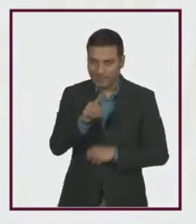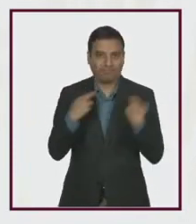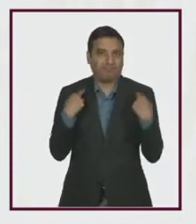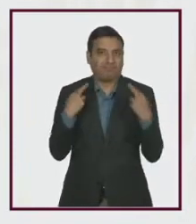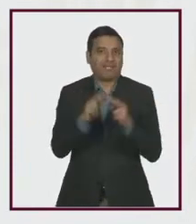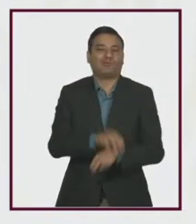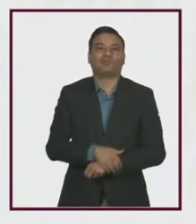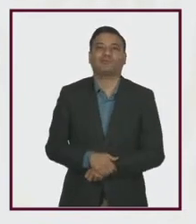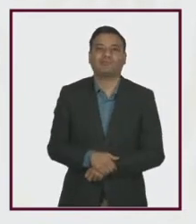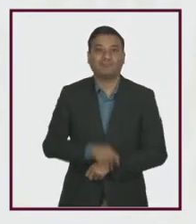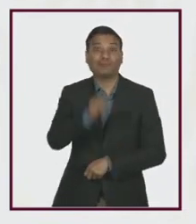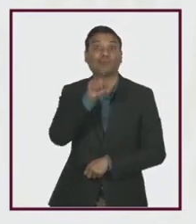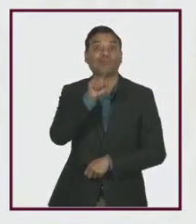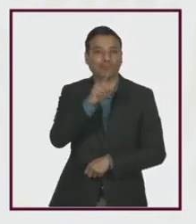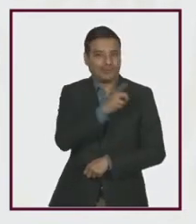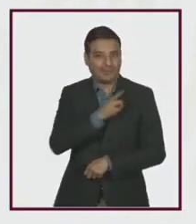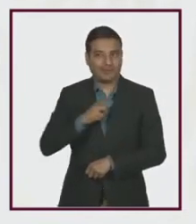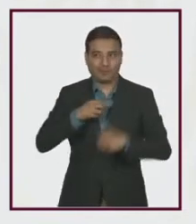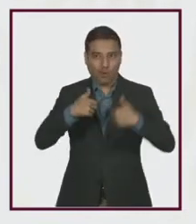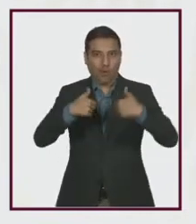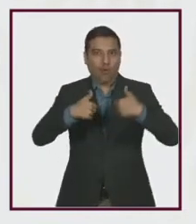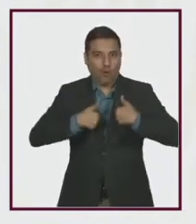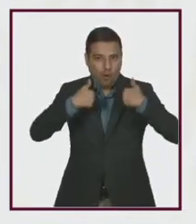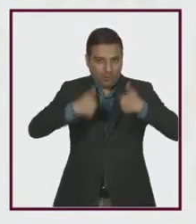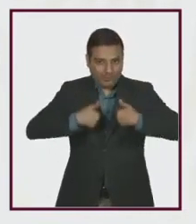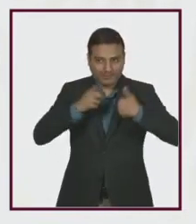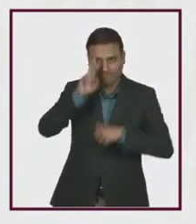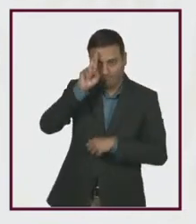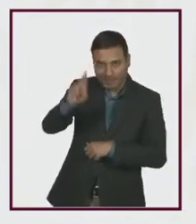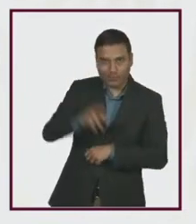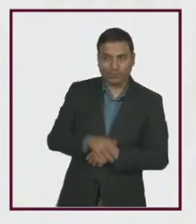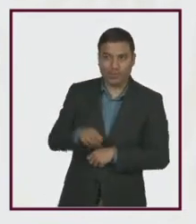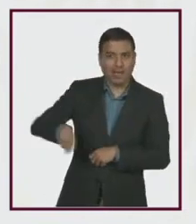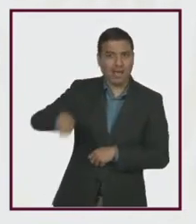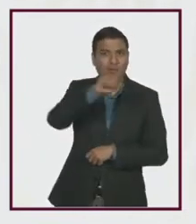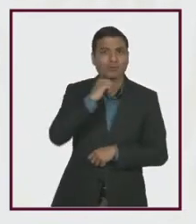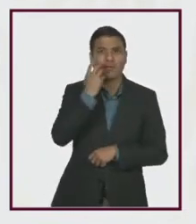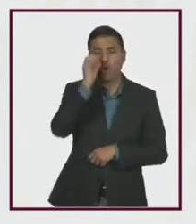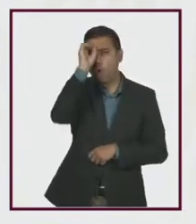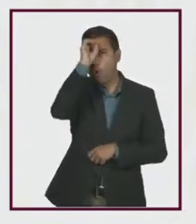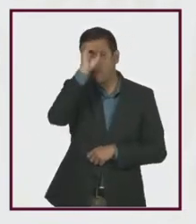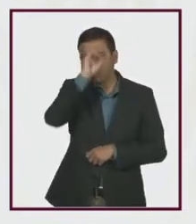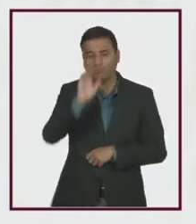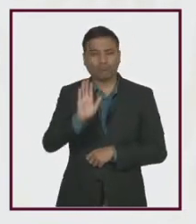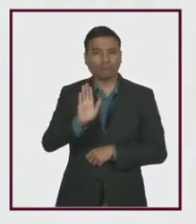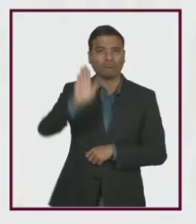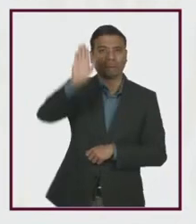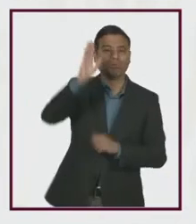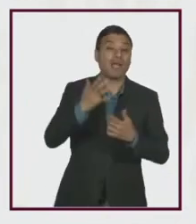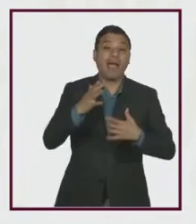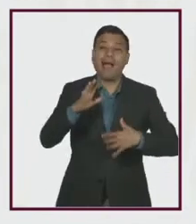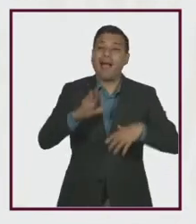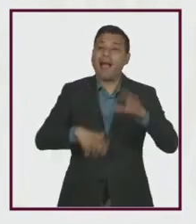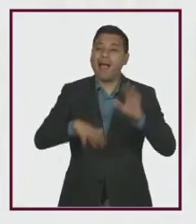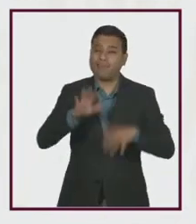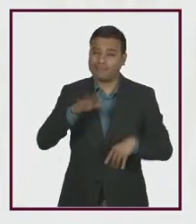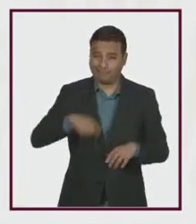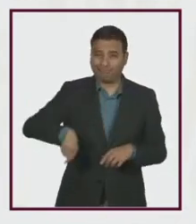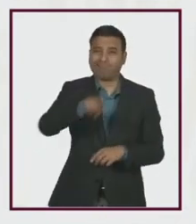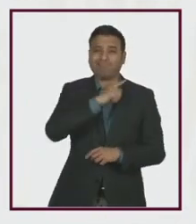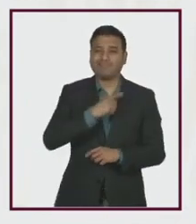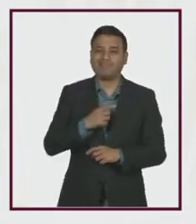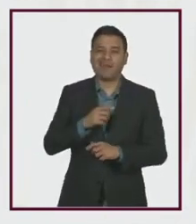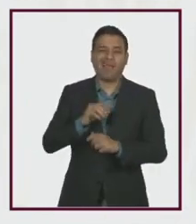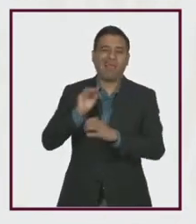en cuenta también a los adolescentes, que tienen muchas ganas de expresarse y que algunas veces podemos no tomar